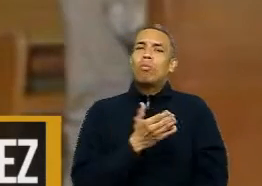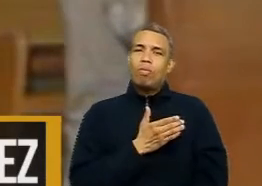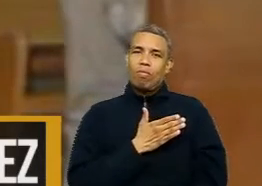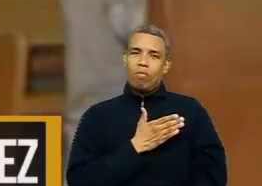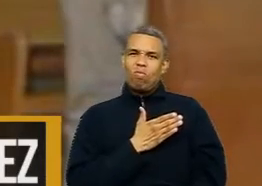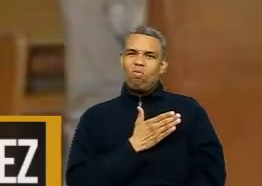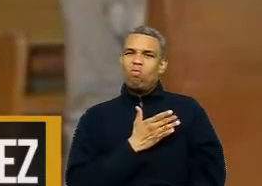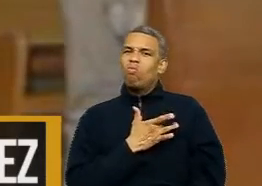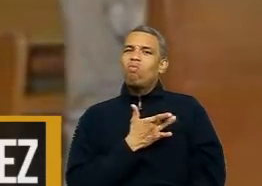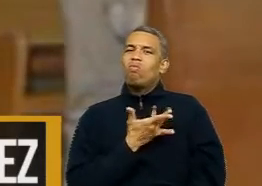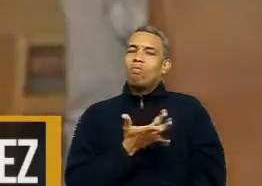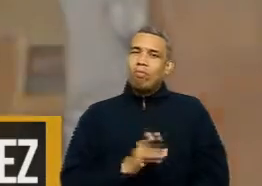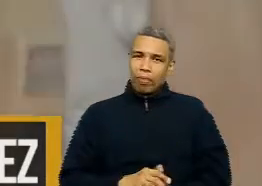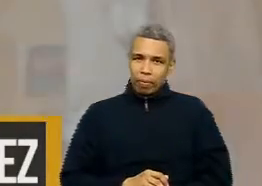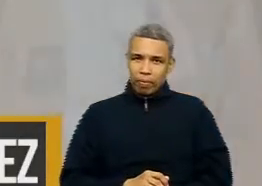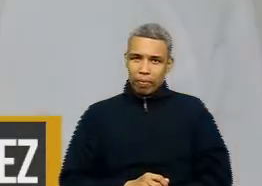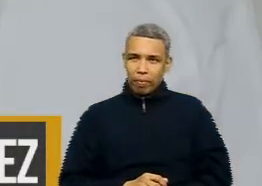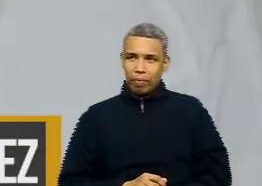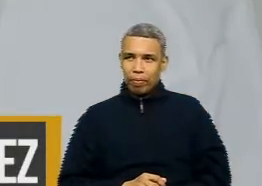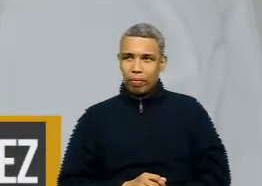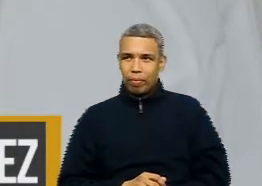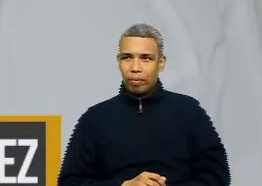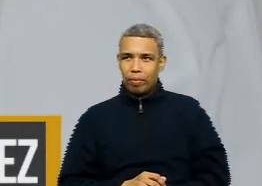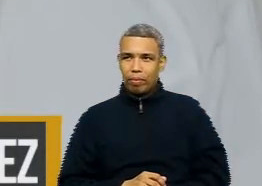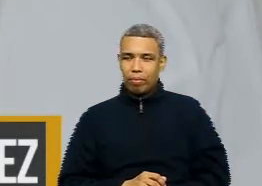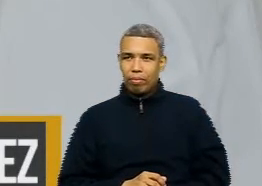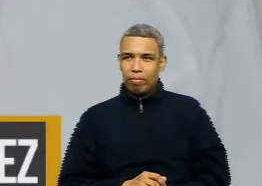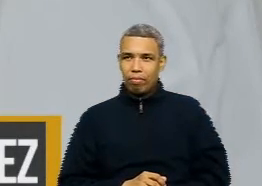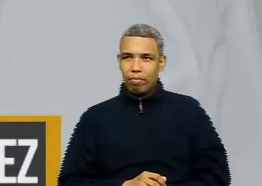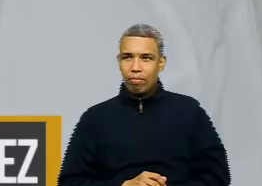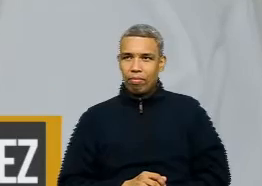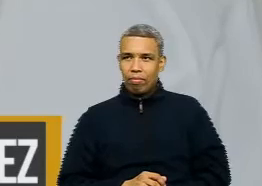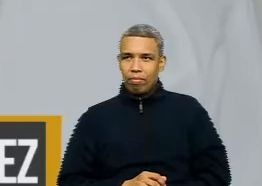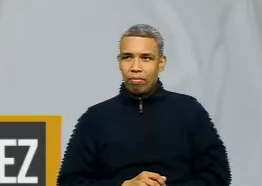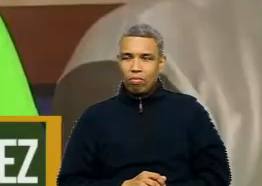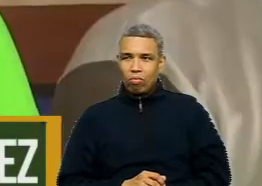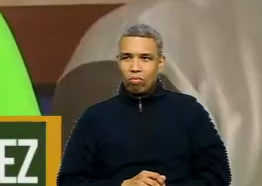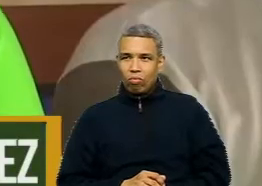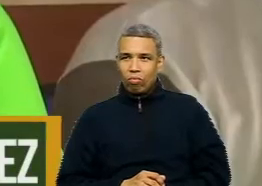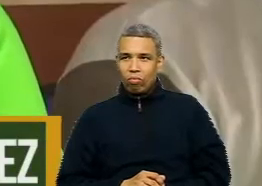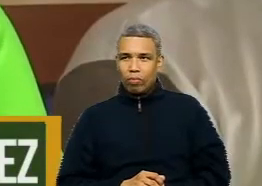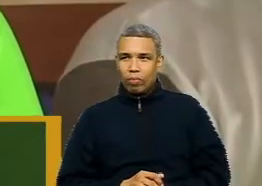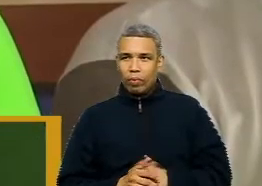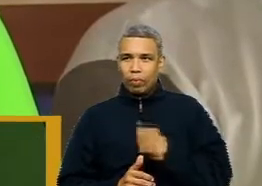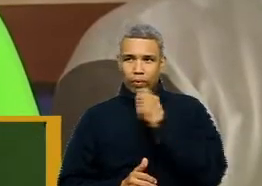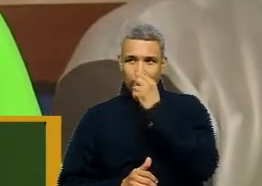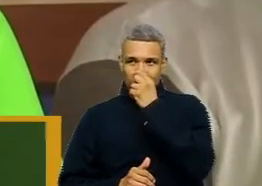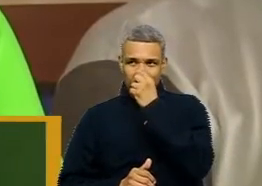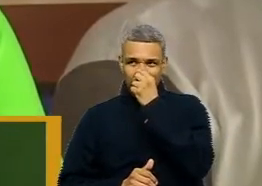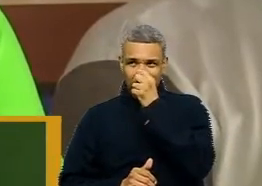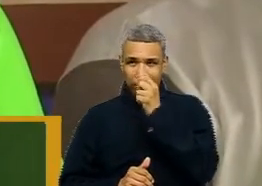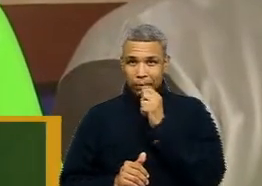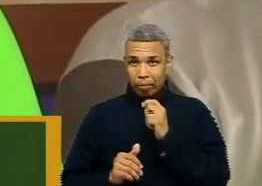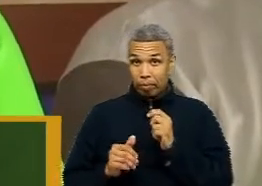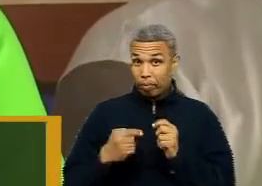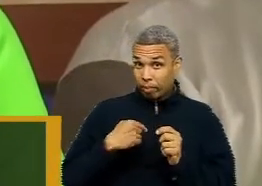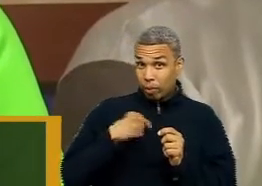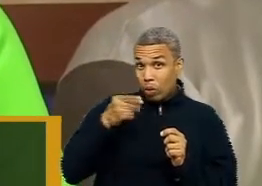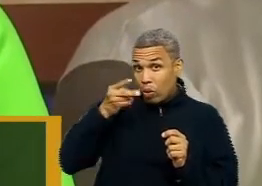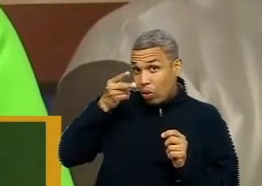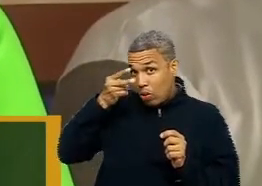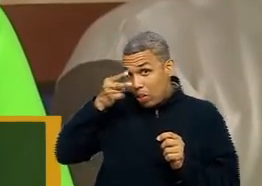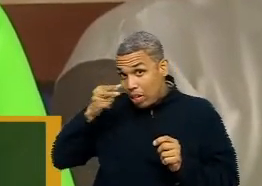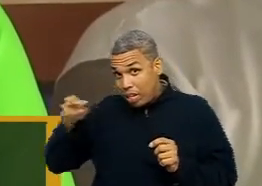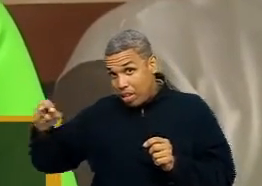que tuvo la dicha de entregarla a su padre en matrimonio el pasado 31 de diciembre. Yo le dije, hijo, para que esté con nosotros y usted me entregue a su